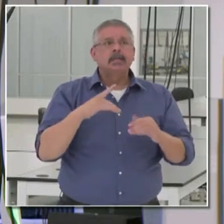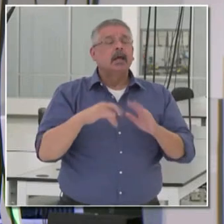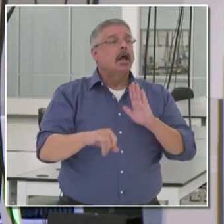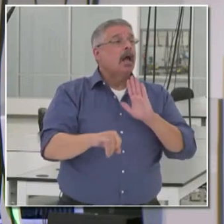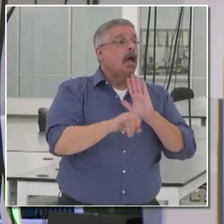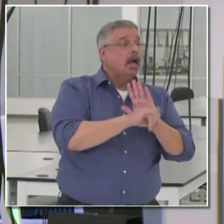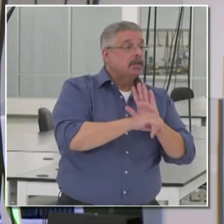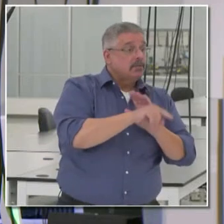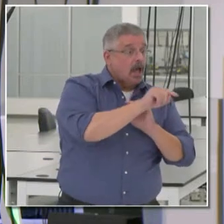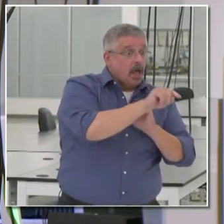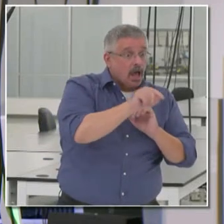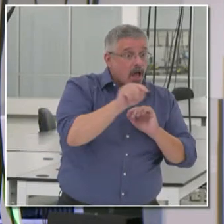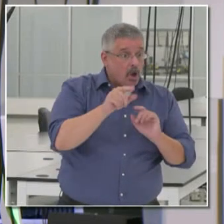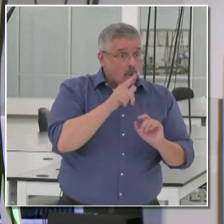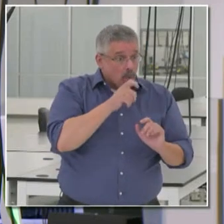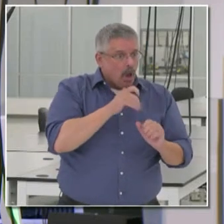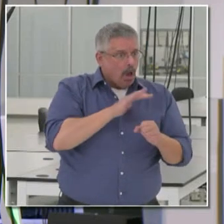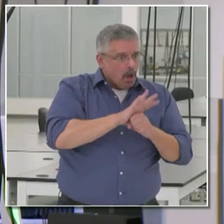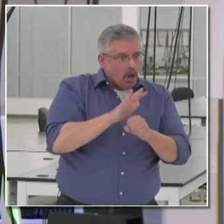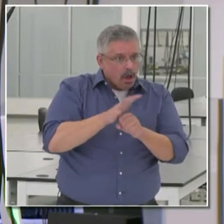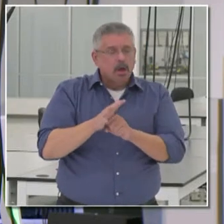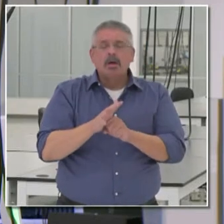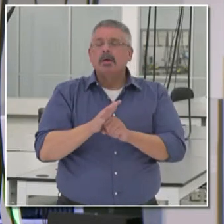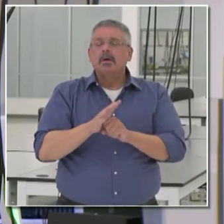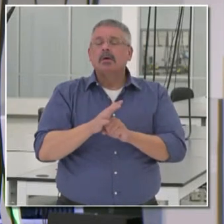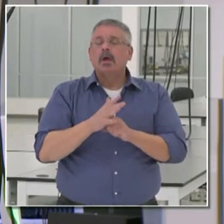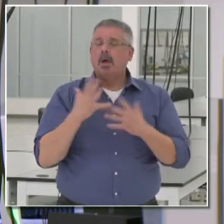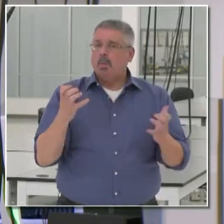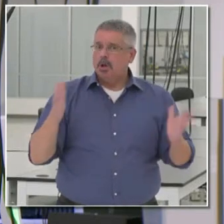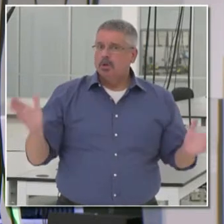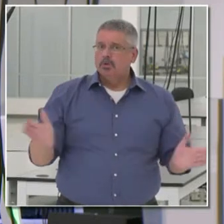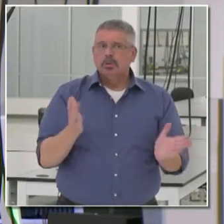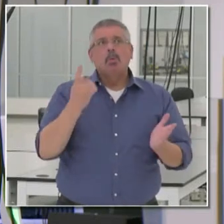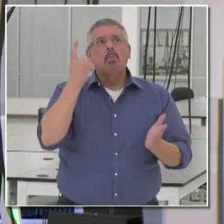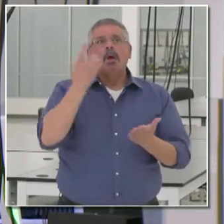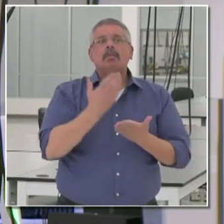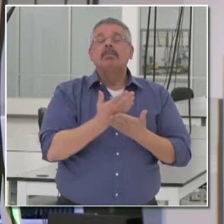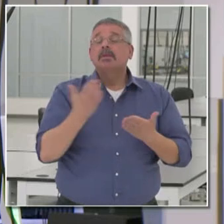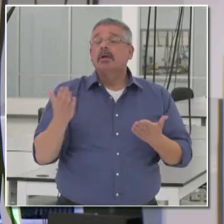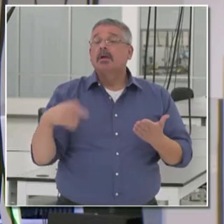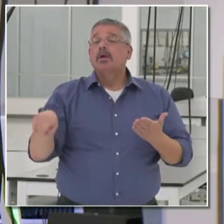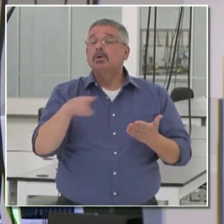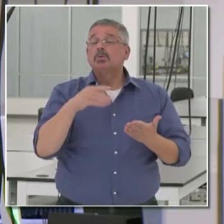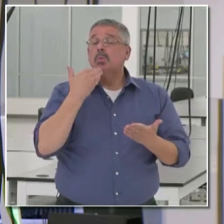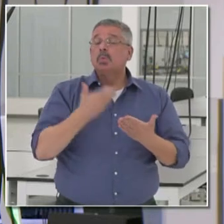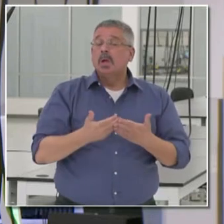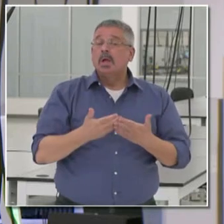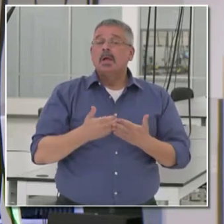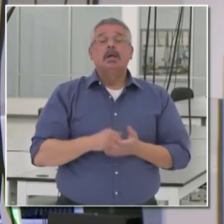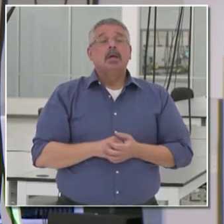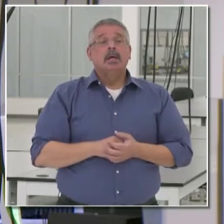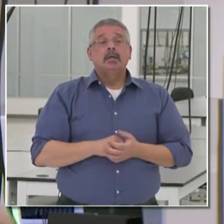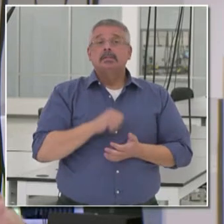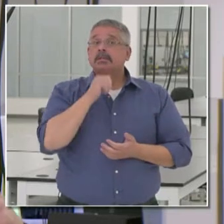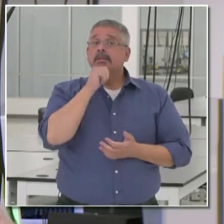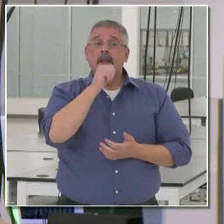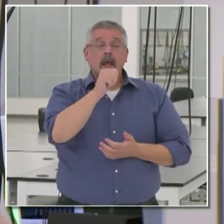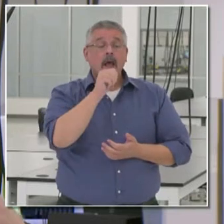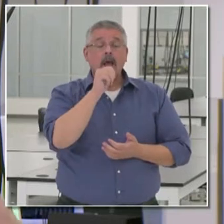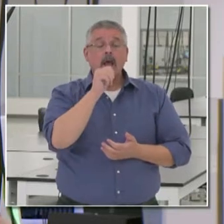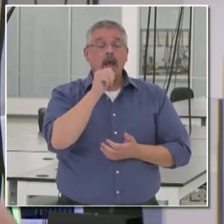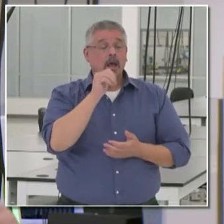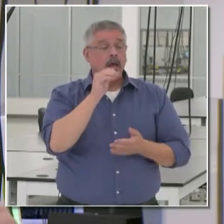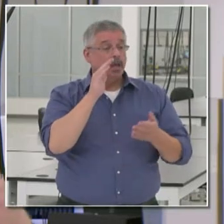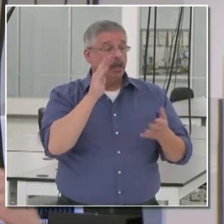avergonzarnos de identificar que hay más casos con él es lo contrario queremos alentarlos y creo que una de las cosas que podemos hacer todos bien es que